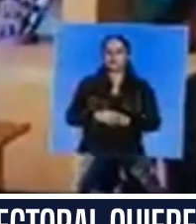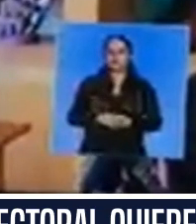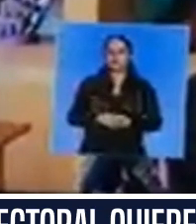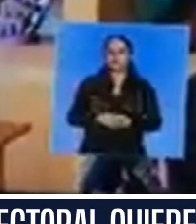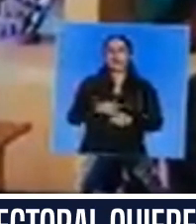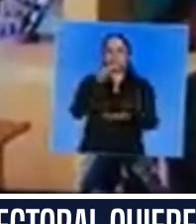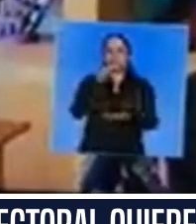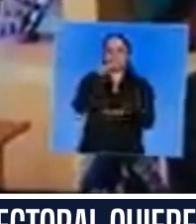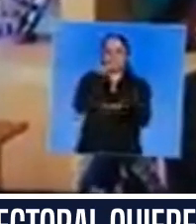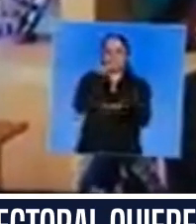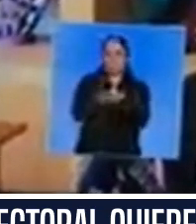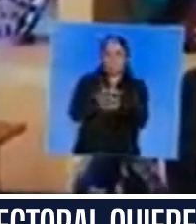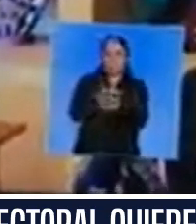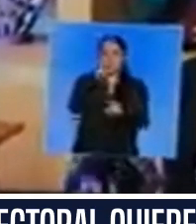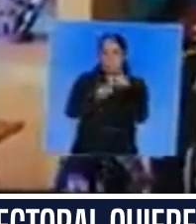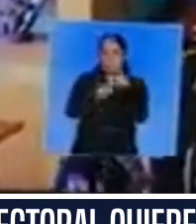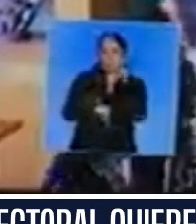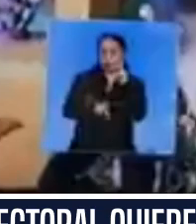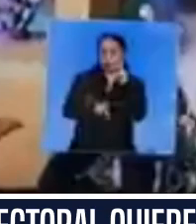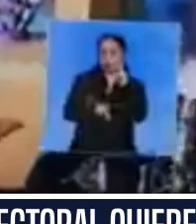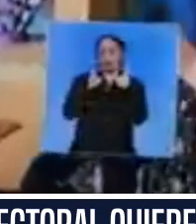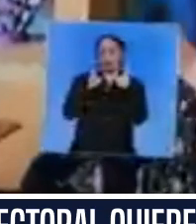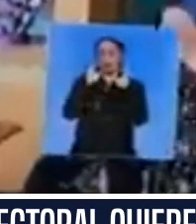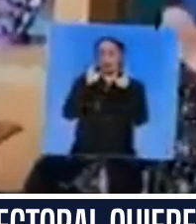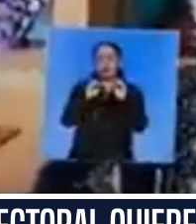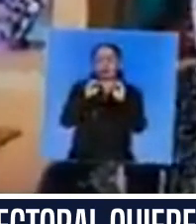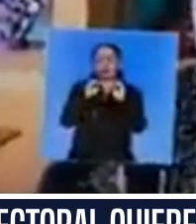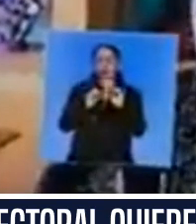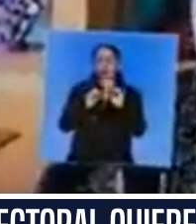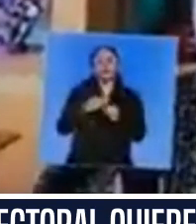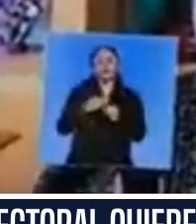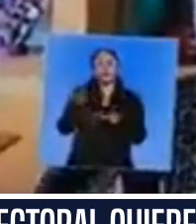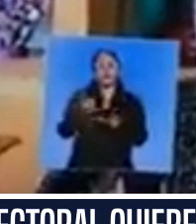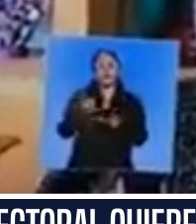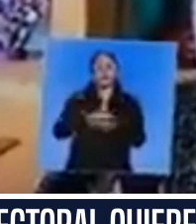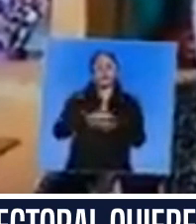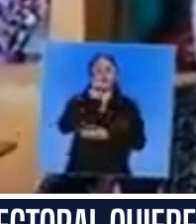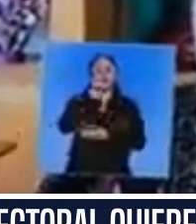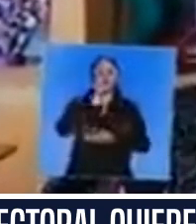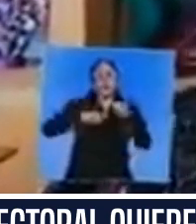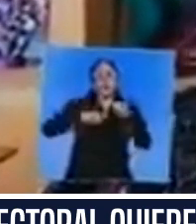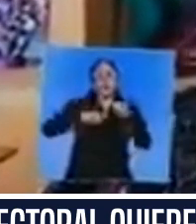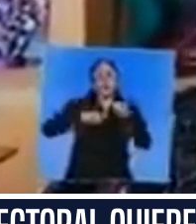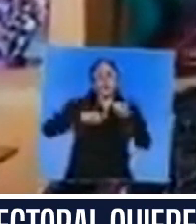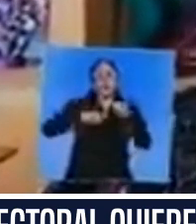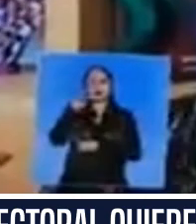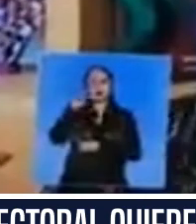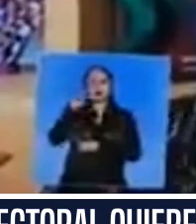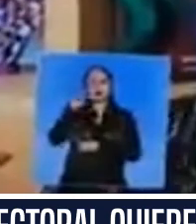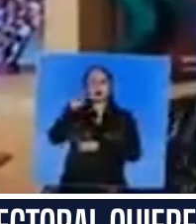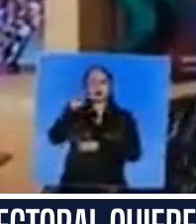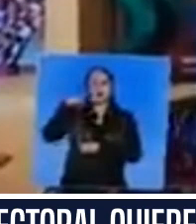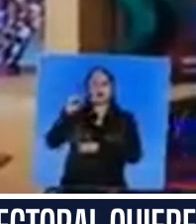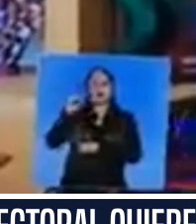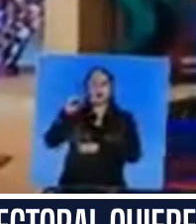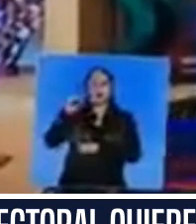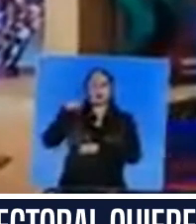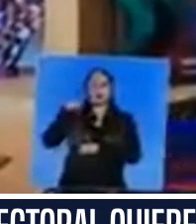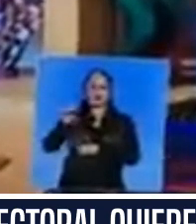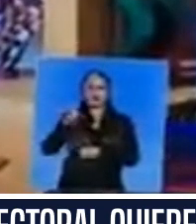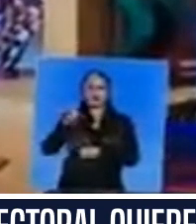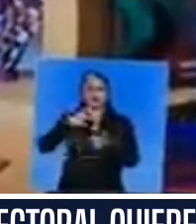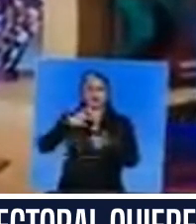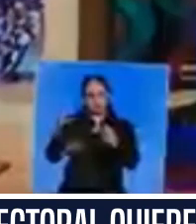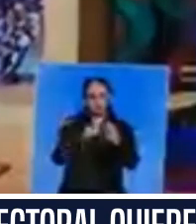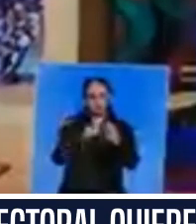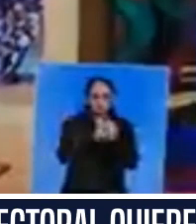de manera respetuosa que se pueda hacer un receso o se pueda retirar los asuntos que tenemos tal